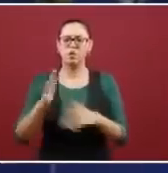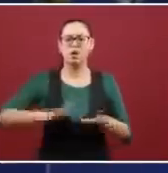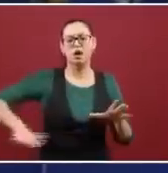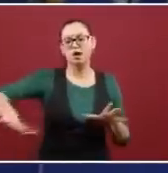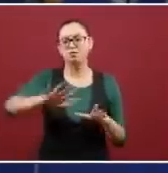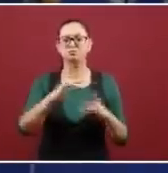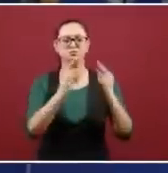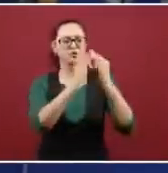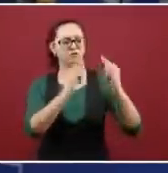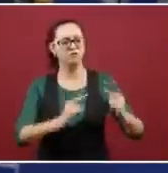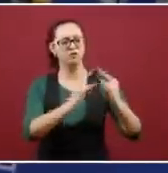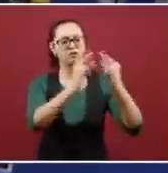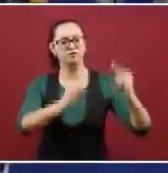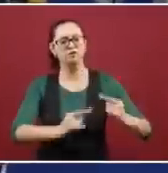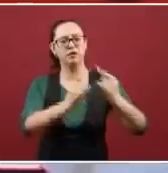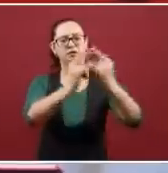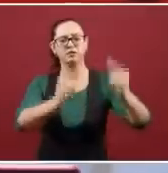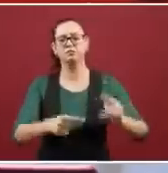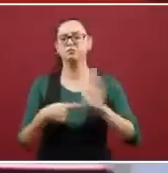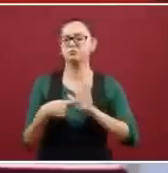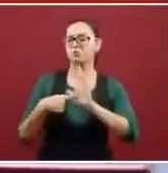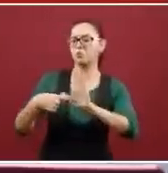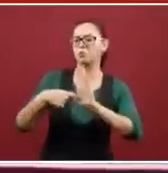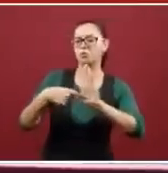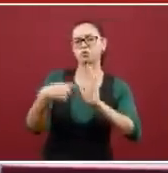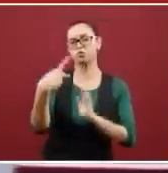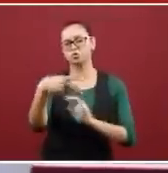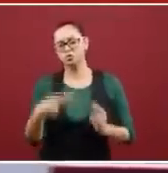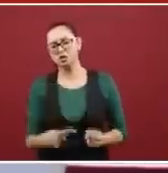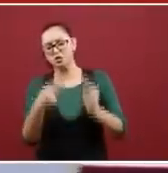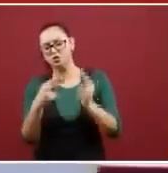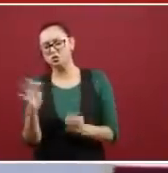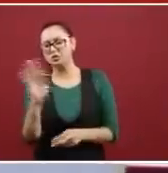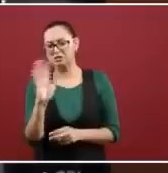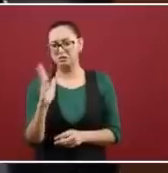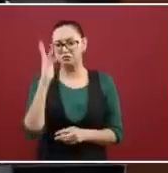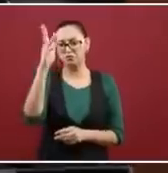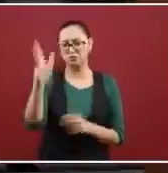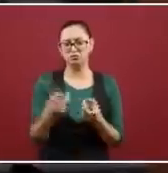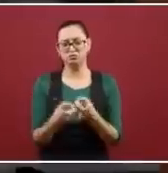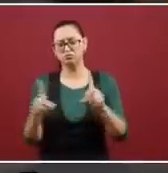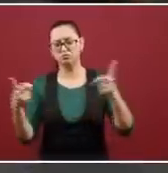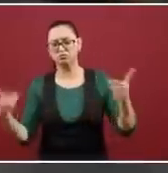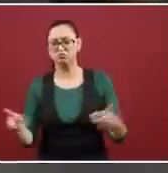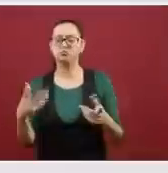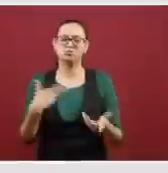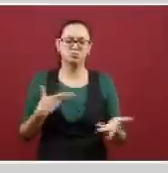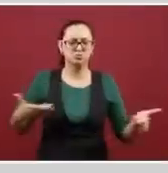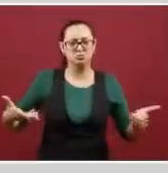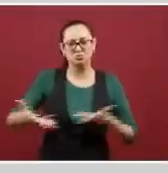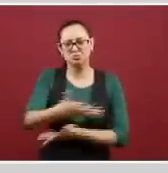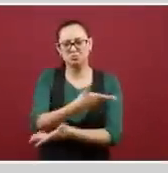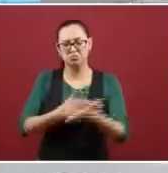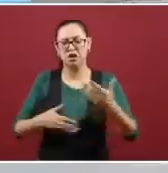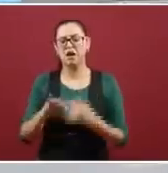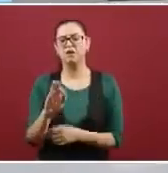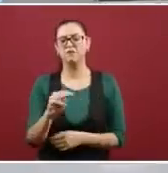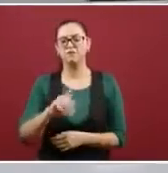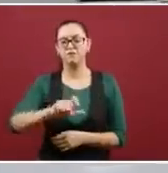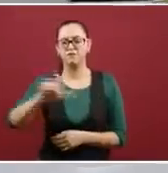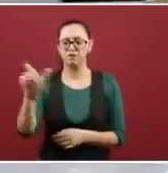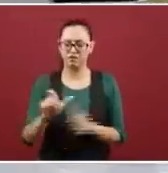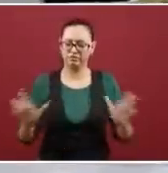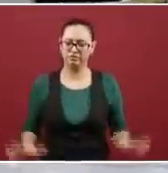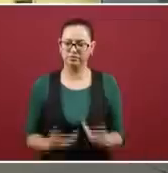para promover sus negocios, ampliando sus expectativas de crecimiento y desarrollo en encuentros de negocios. FAMEX promueve